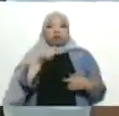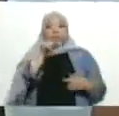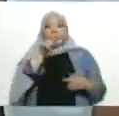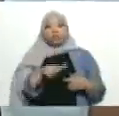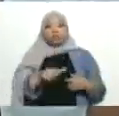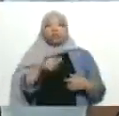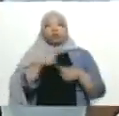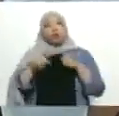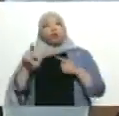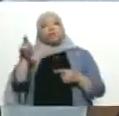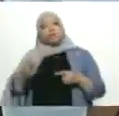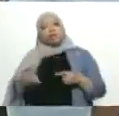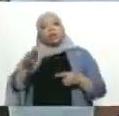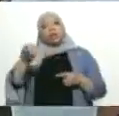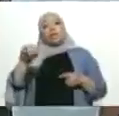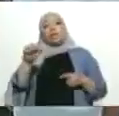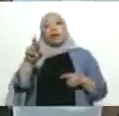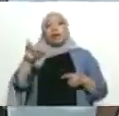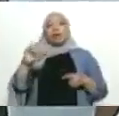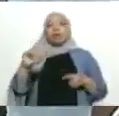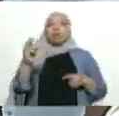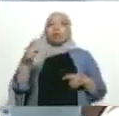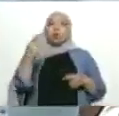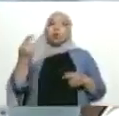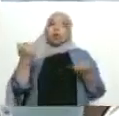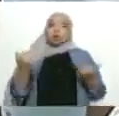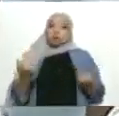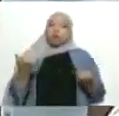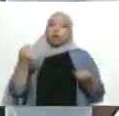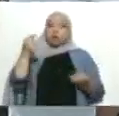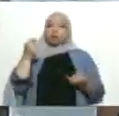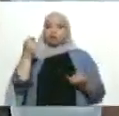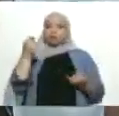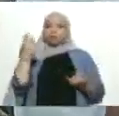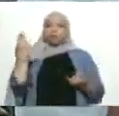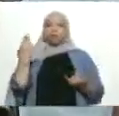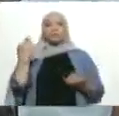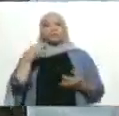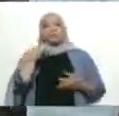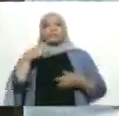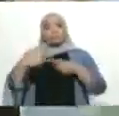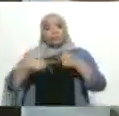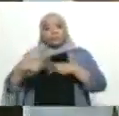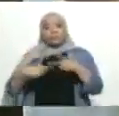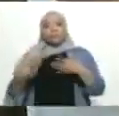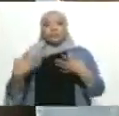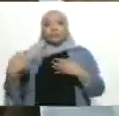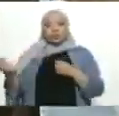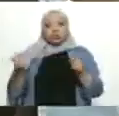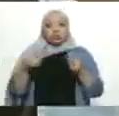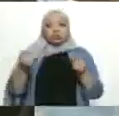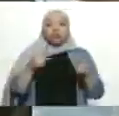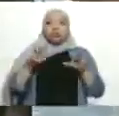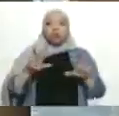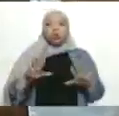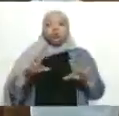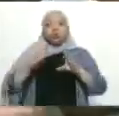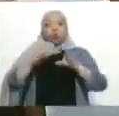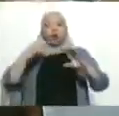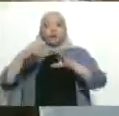Benítez, mandatario paraguayo todavía en la actualidad, que buscó acelerar el proceso de invasión. 8 camiones